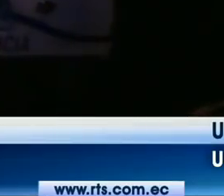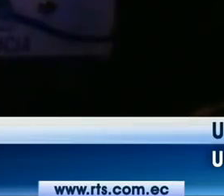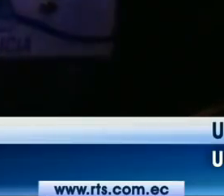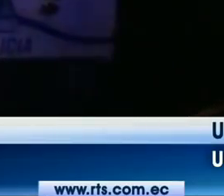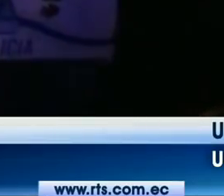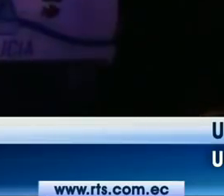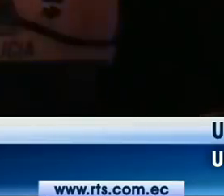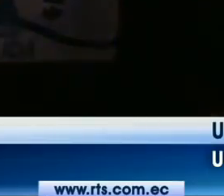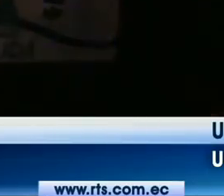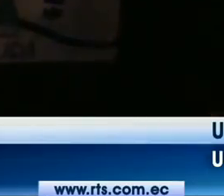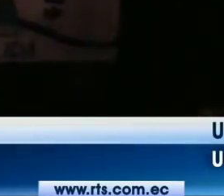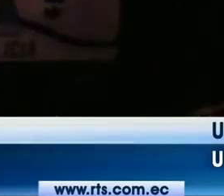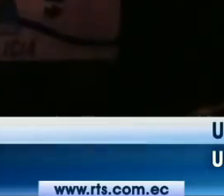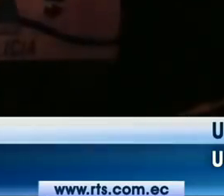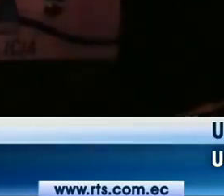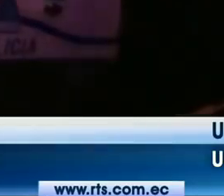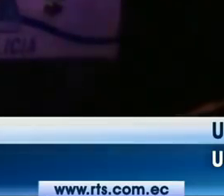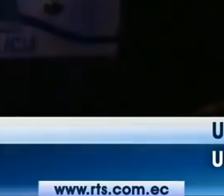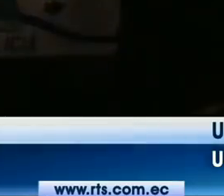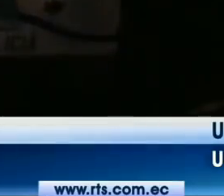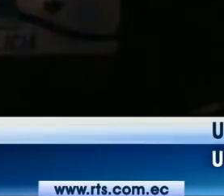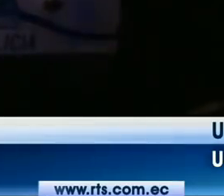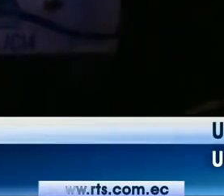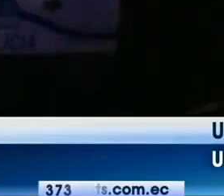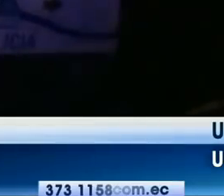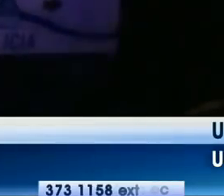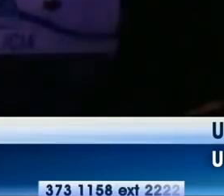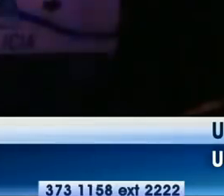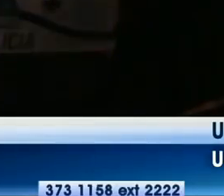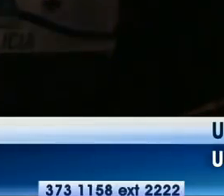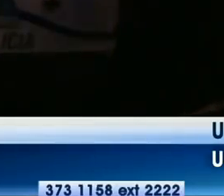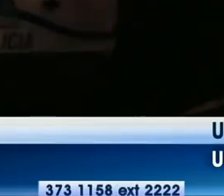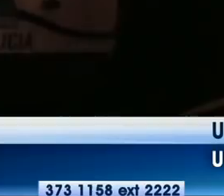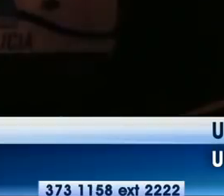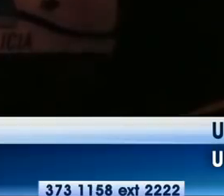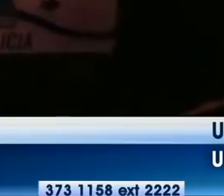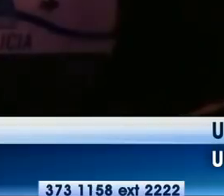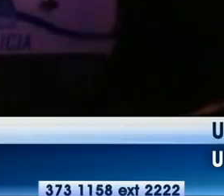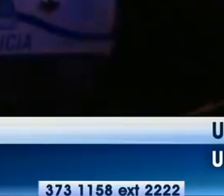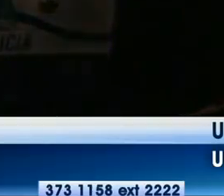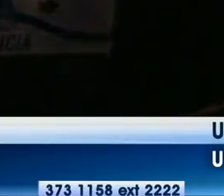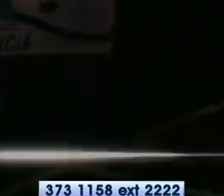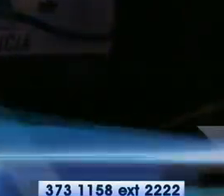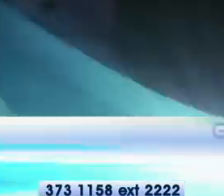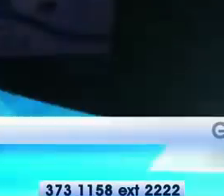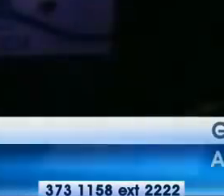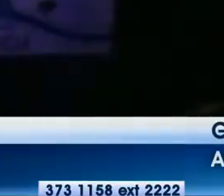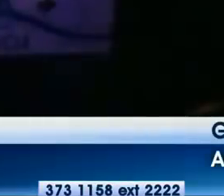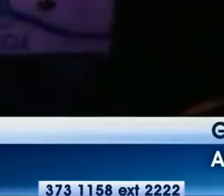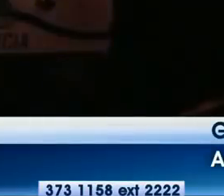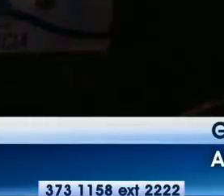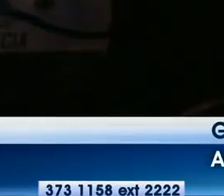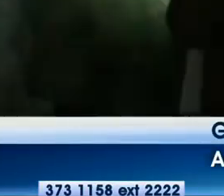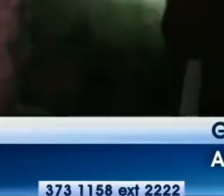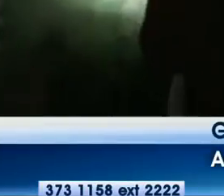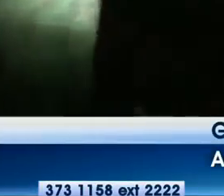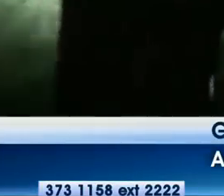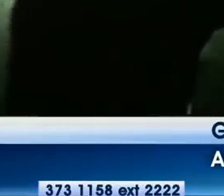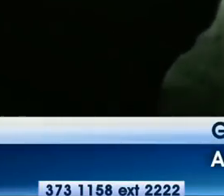Al momento, presuntamente una persona de sexo masculino, que posteriormente realizaremos el levantamiento de